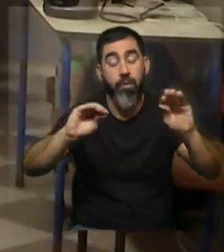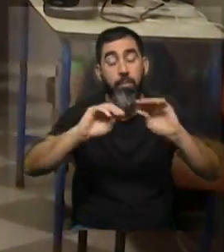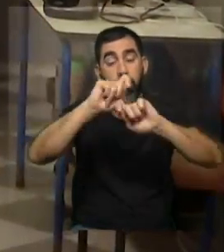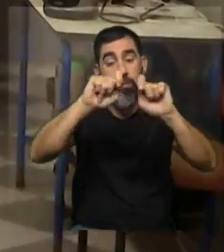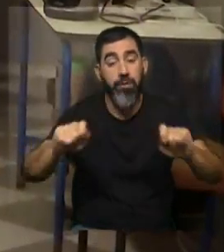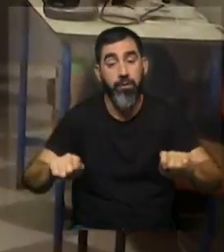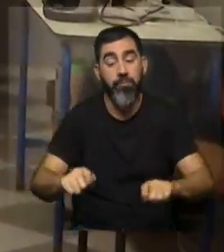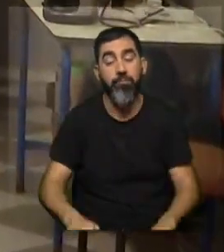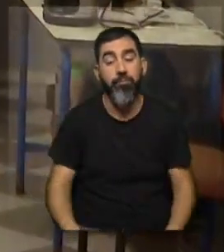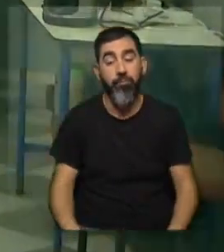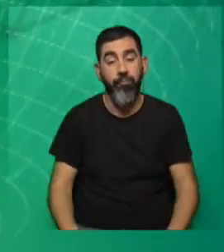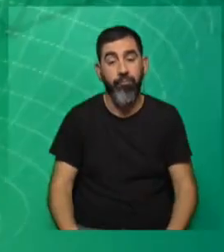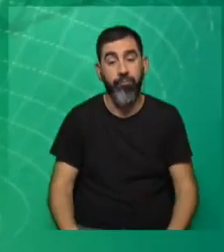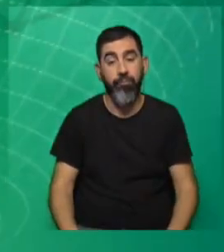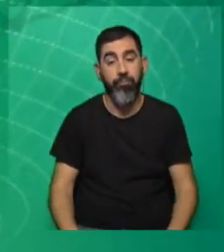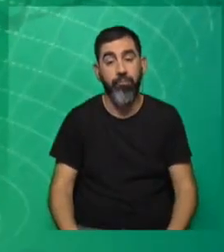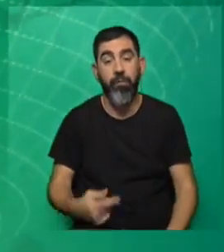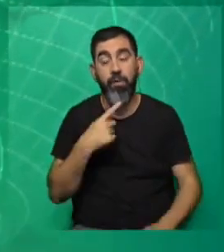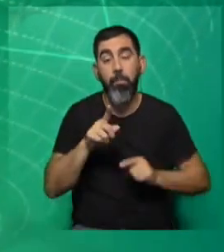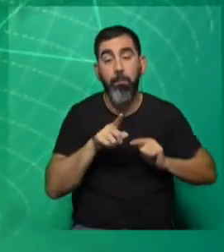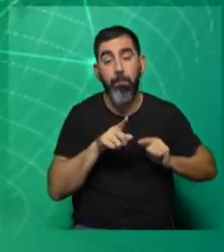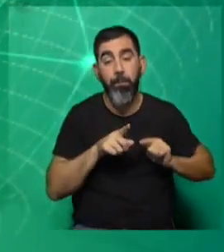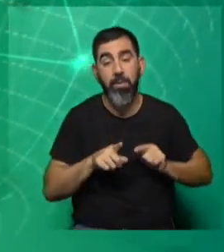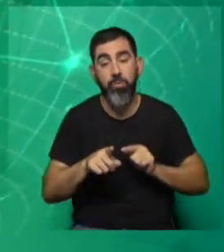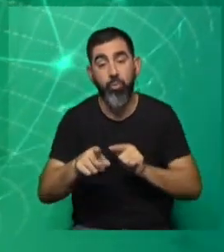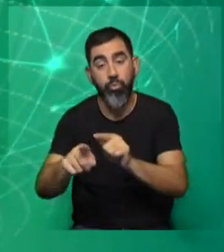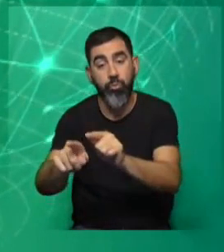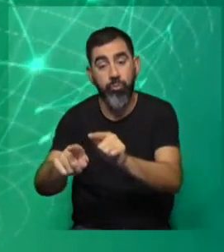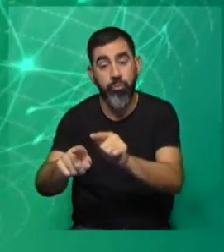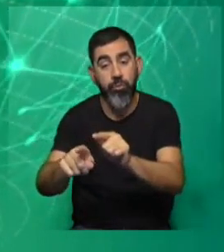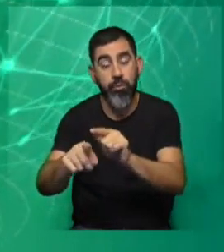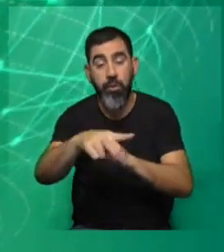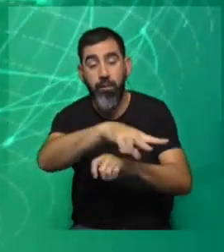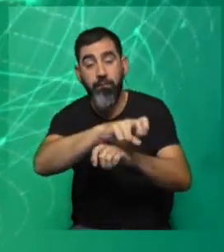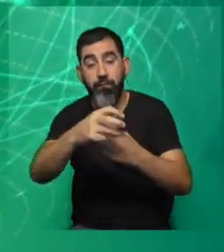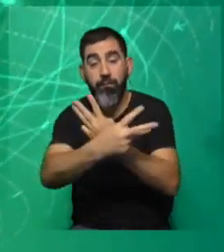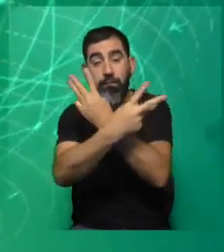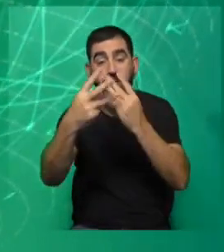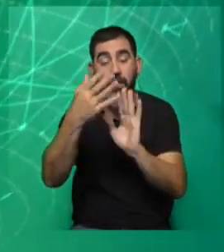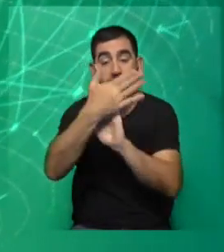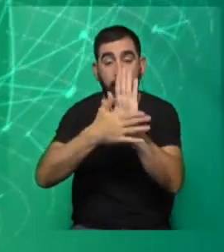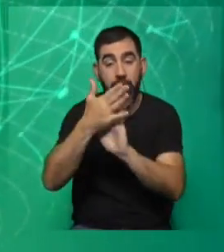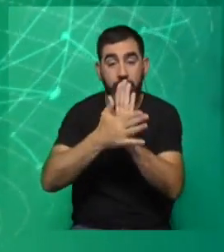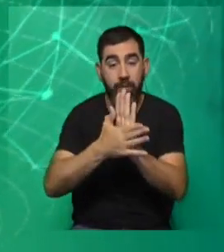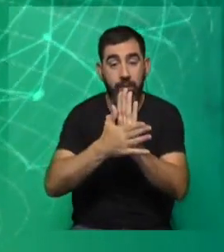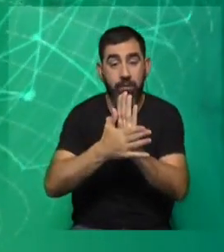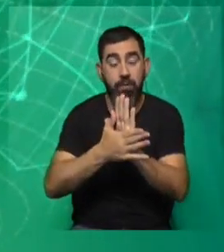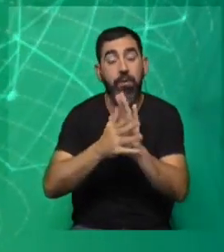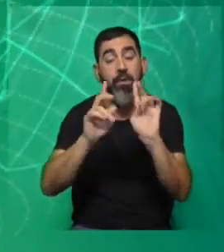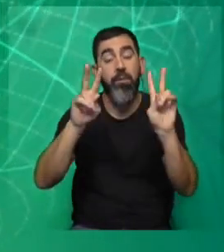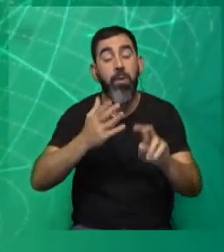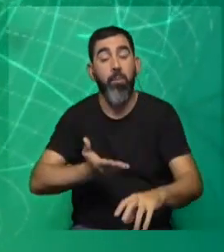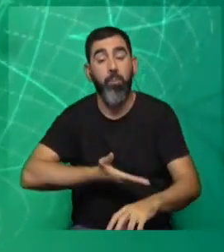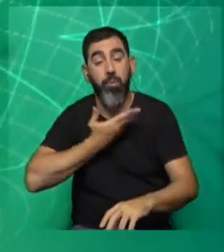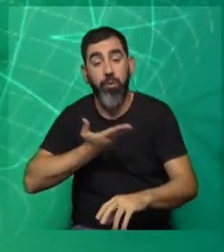hace nada más que unos minutos y habla de una persecución de parte de la fiscalía general de la nación de la protesta